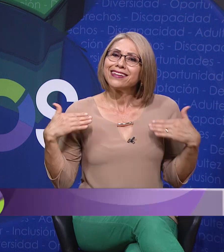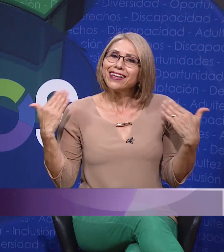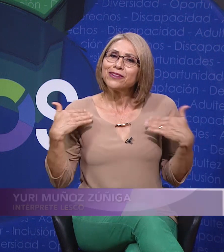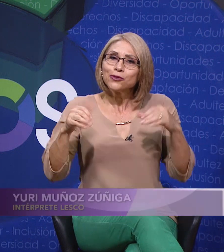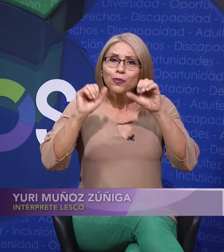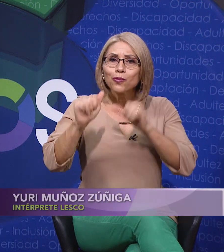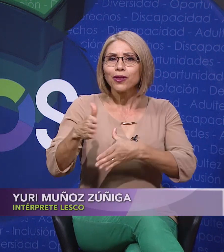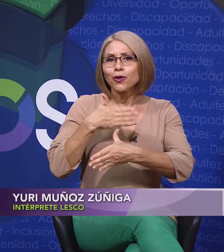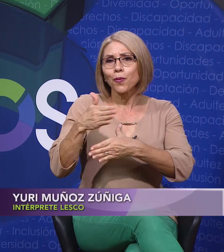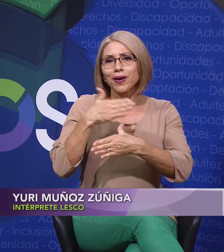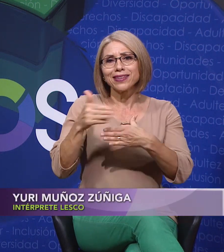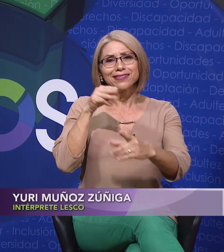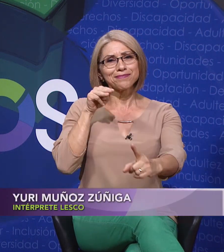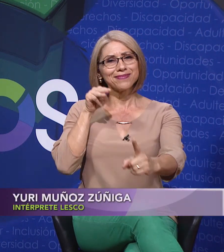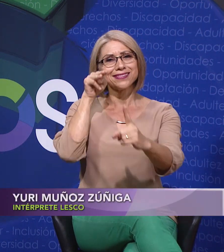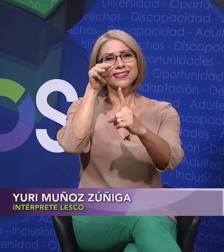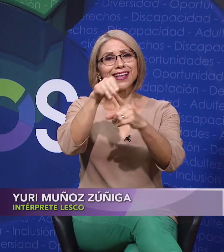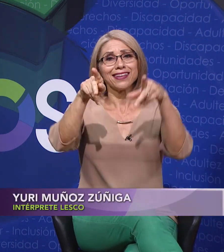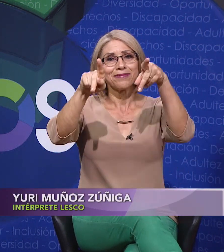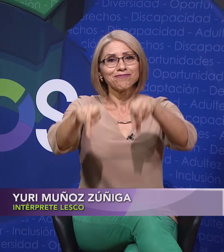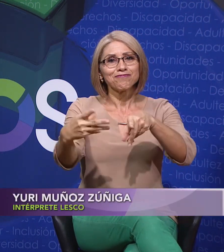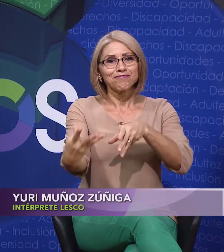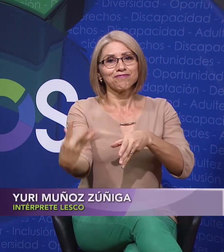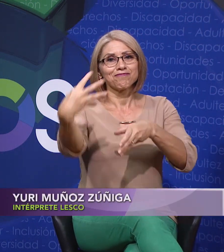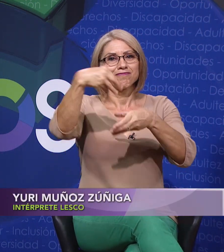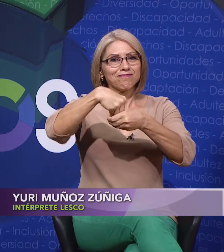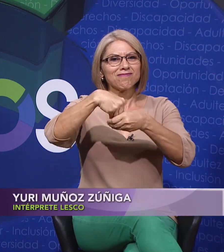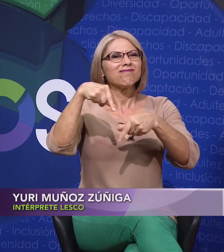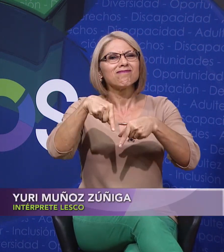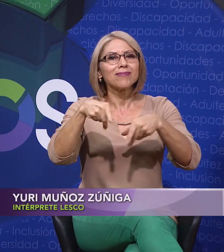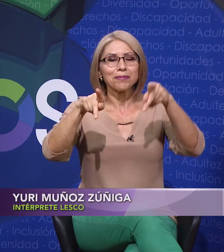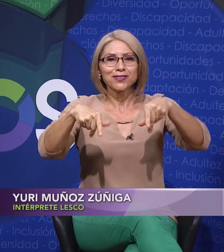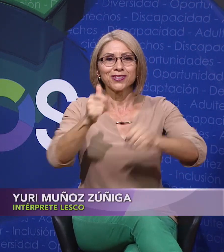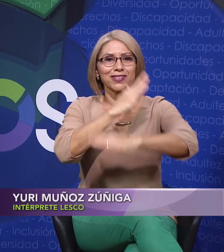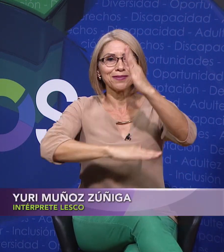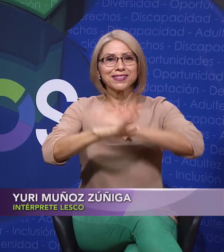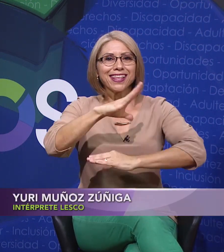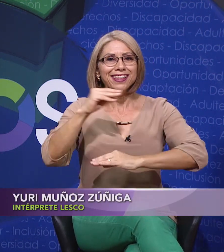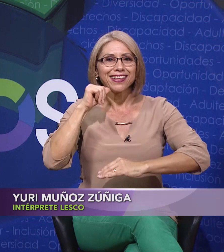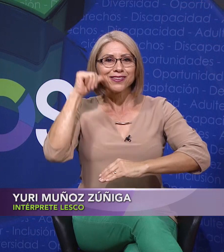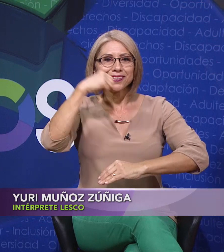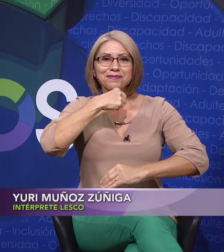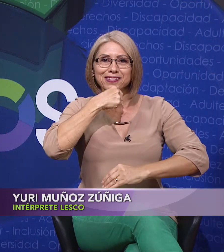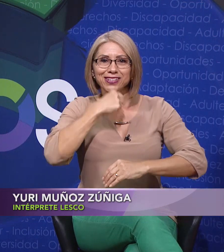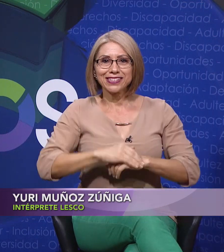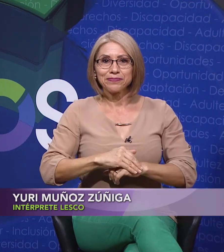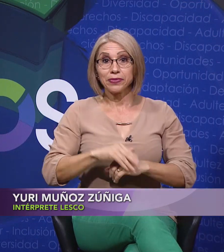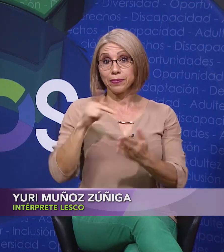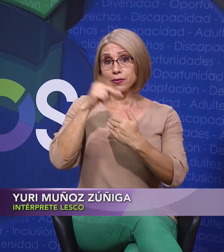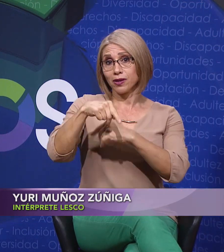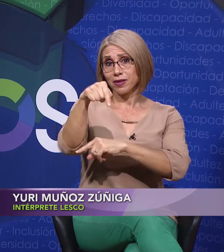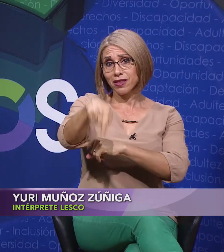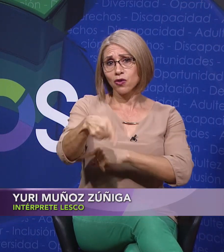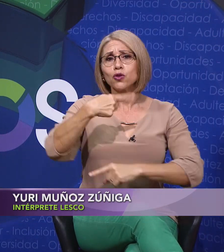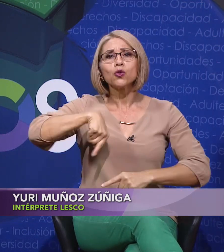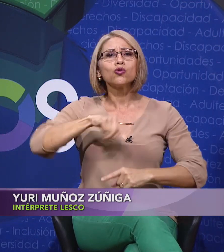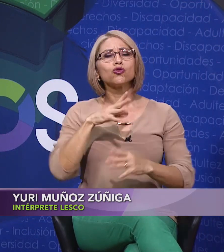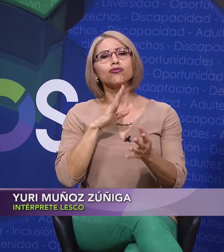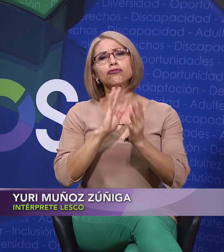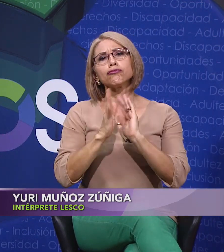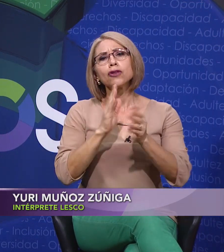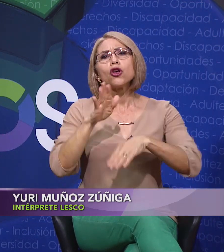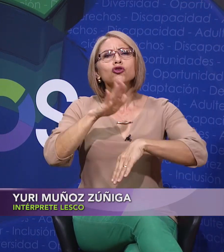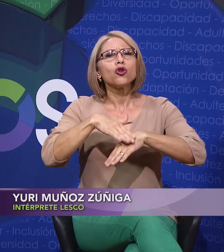Qué gusto nos da poder compartir el mensaje de la inclusión de personas con discapacidad y personas adultas mayores. En la edición de hoy estaremos